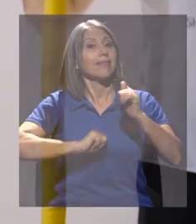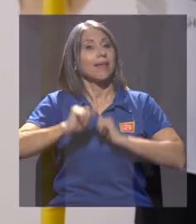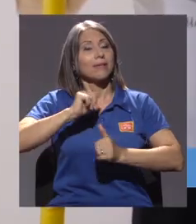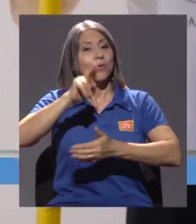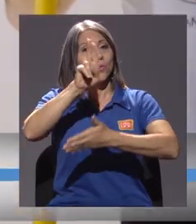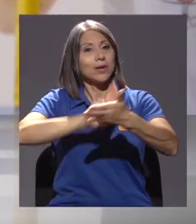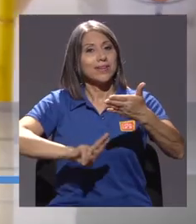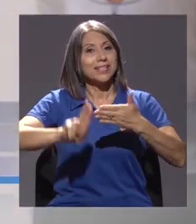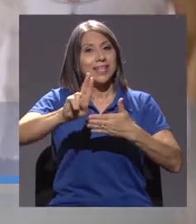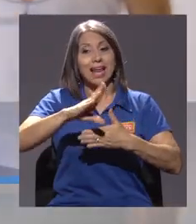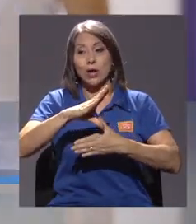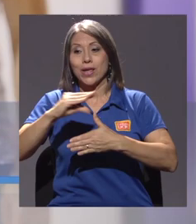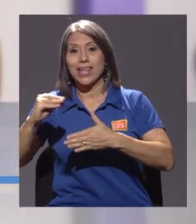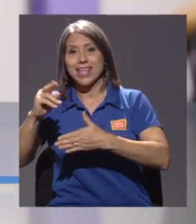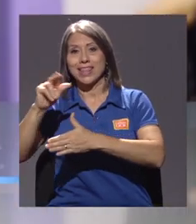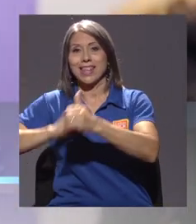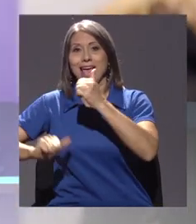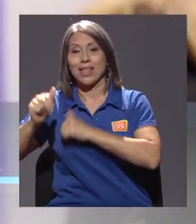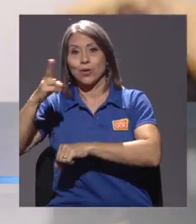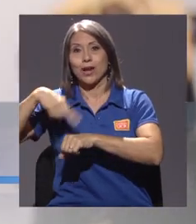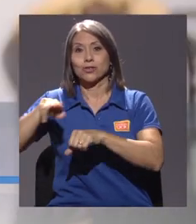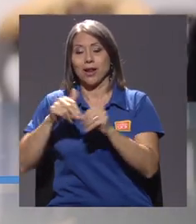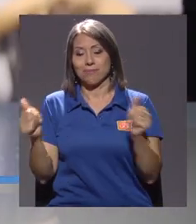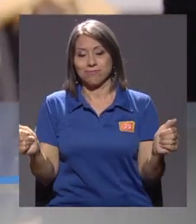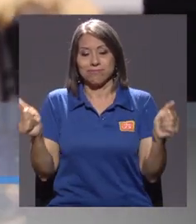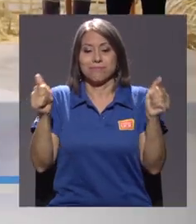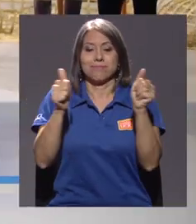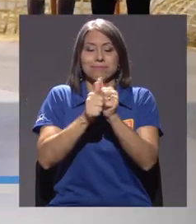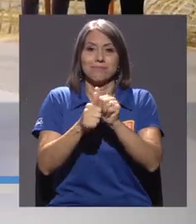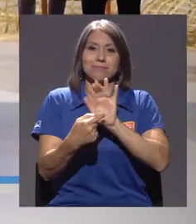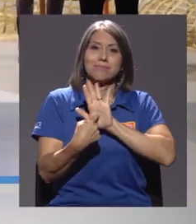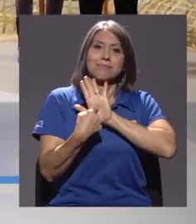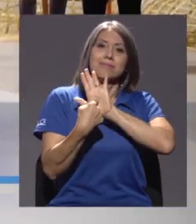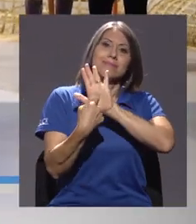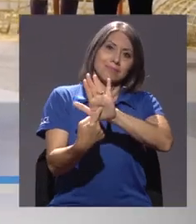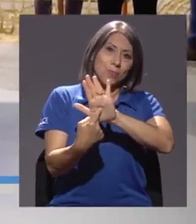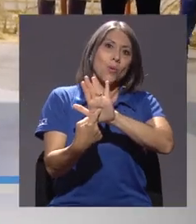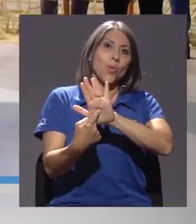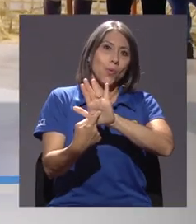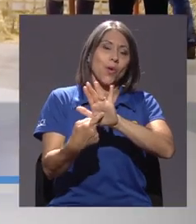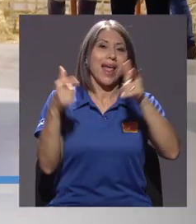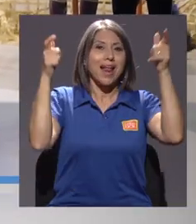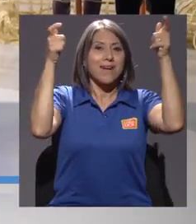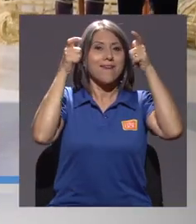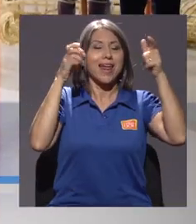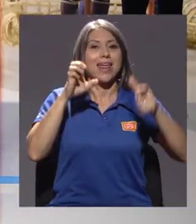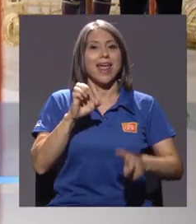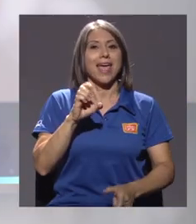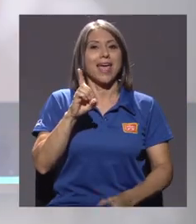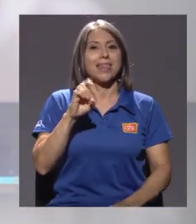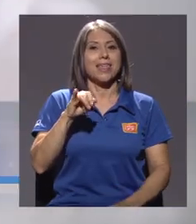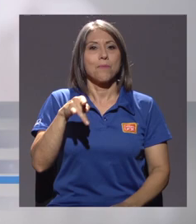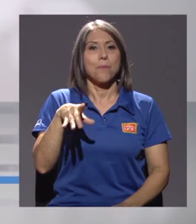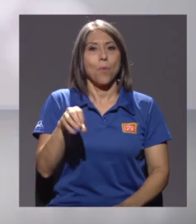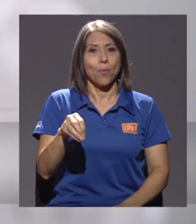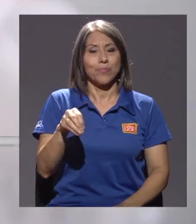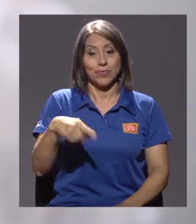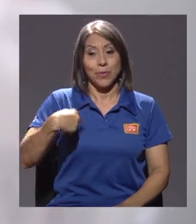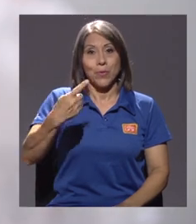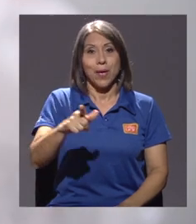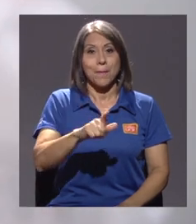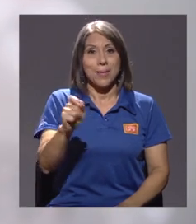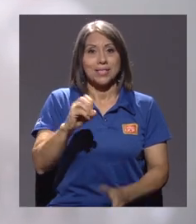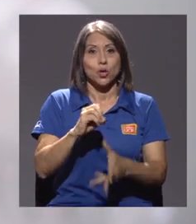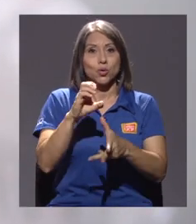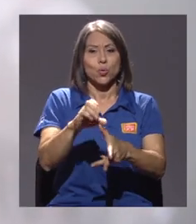El Teatro Universitario y el Teatro Nacional pondrán en cartelera la clásica tragedia del Rey Edipo durante el mes de octubre.